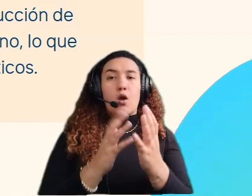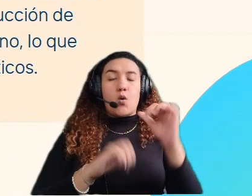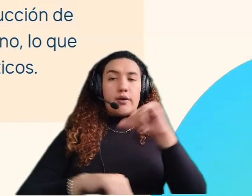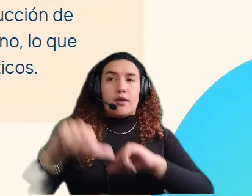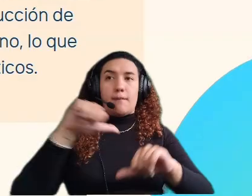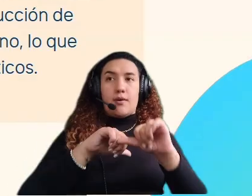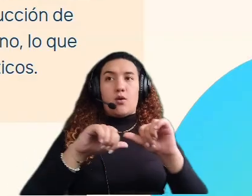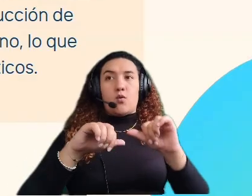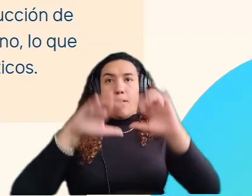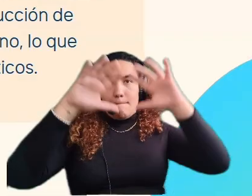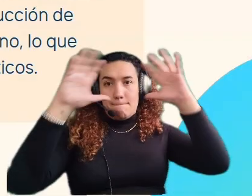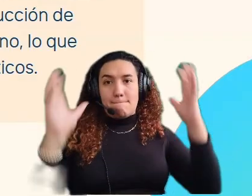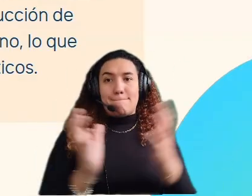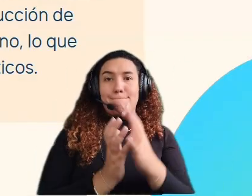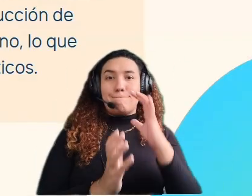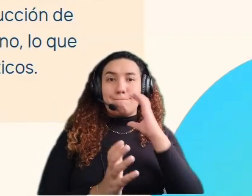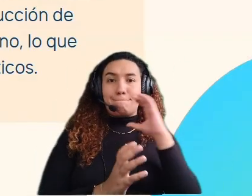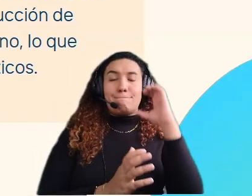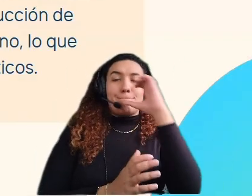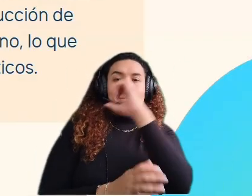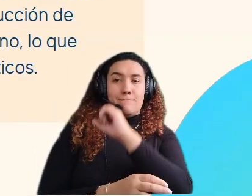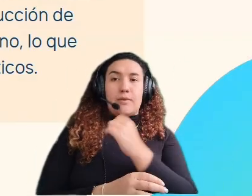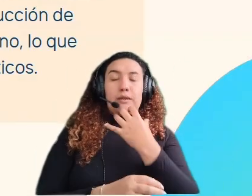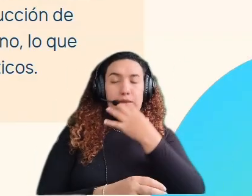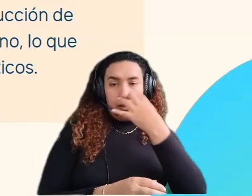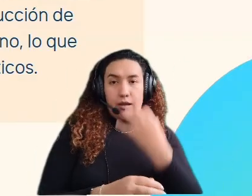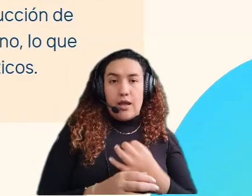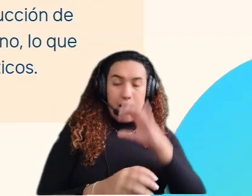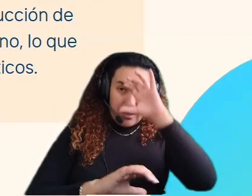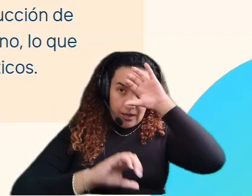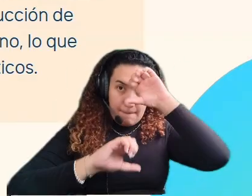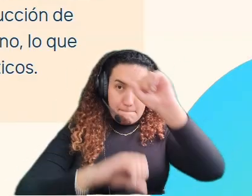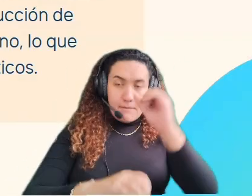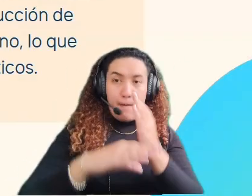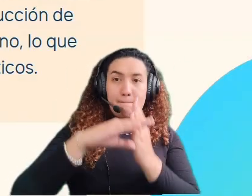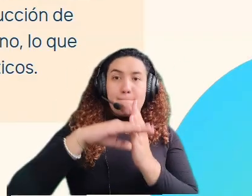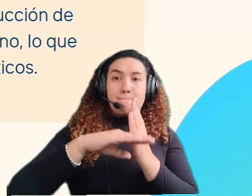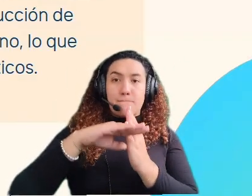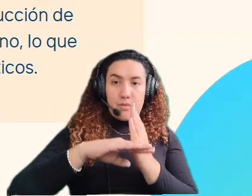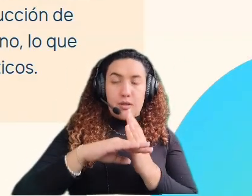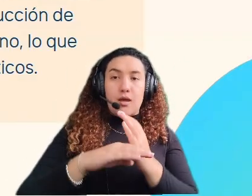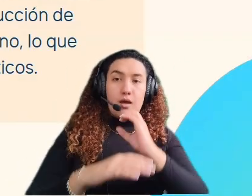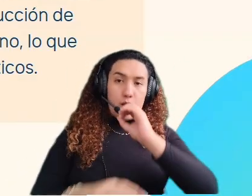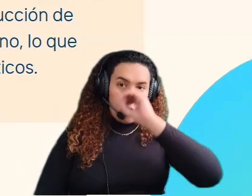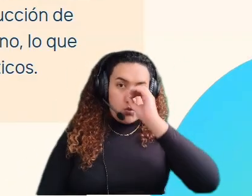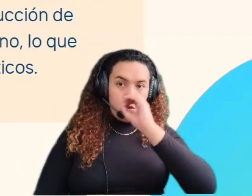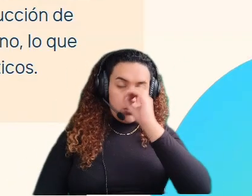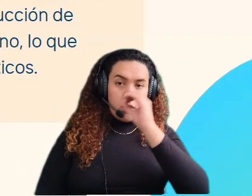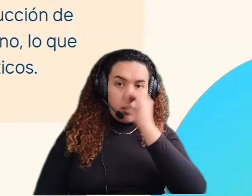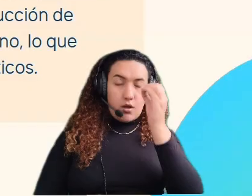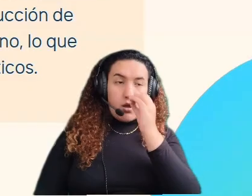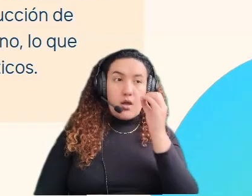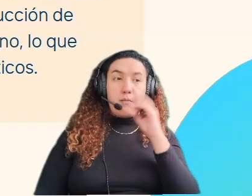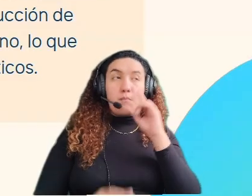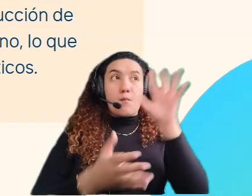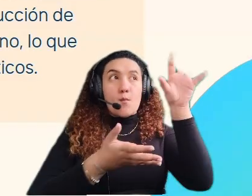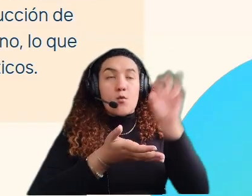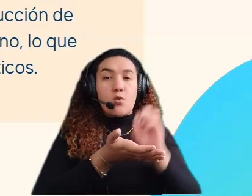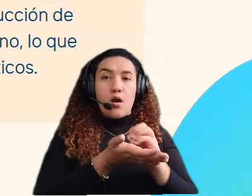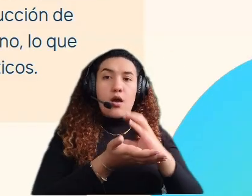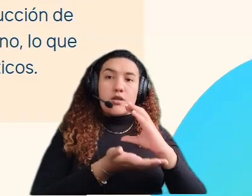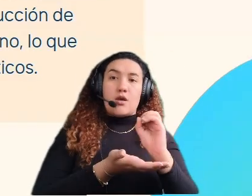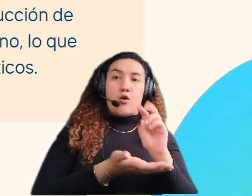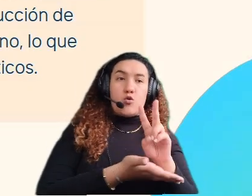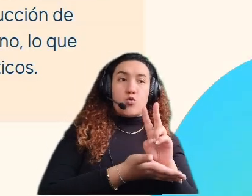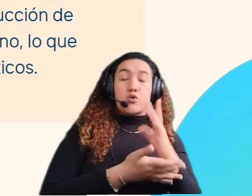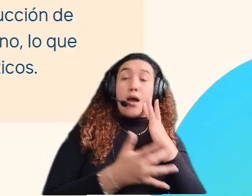biogeoquímico del planeta, así demostrando pues que la capacidad para generar la mitad de oxígeno terrestre y fijar carbono no